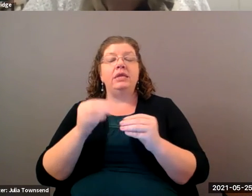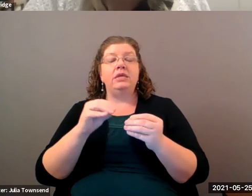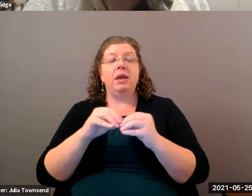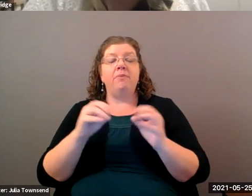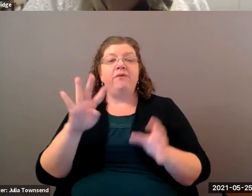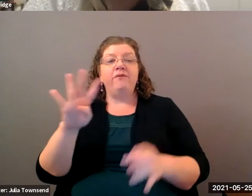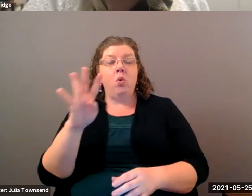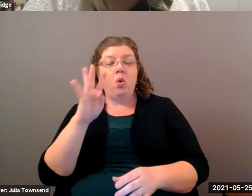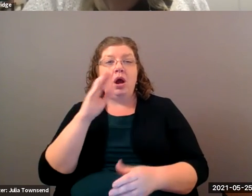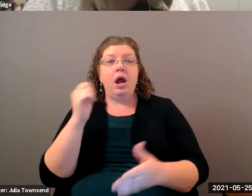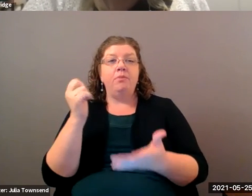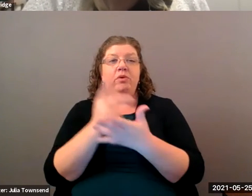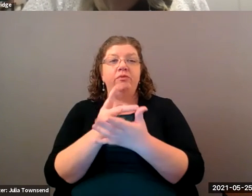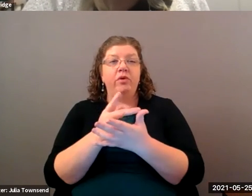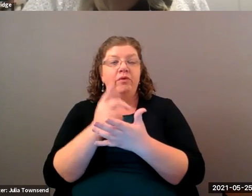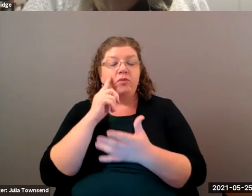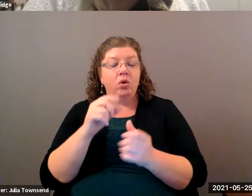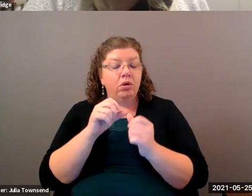4.